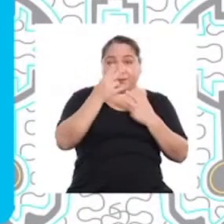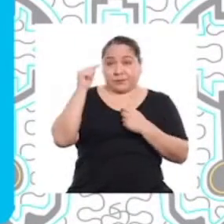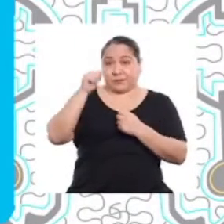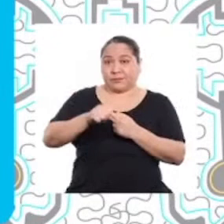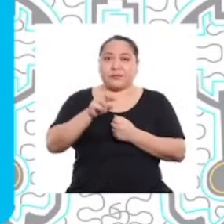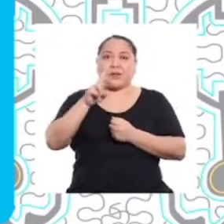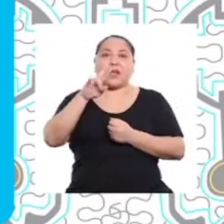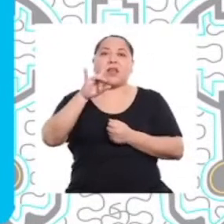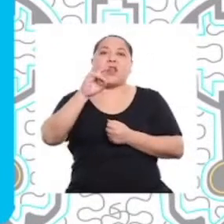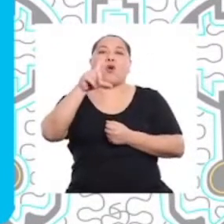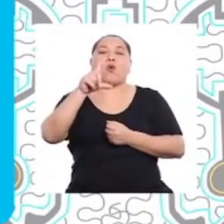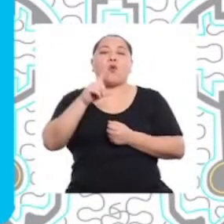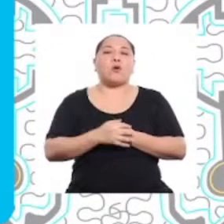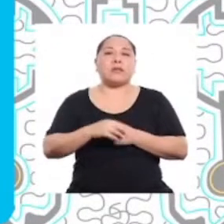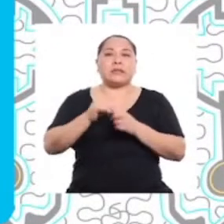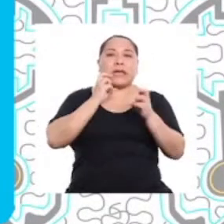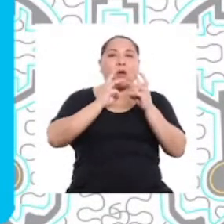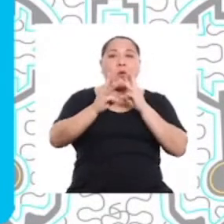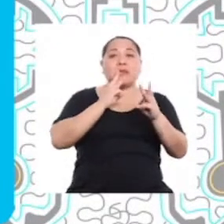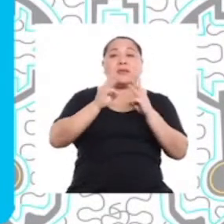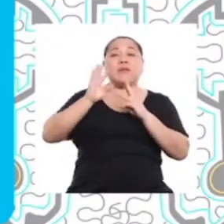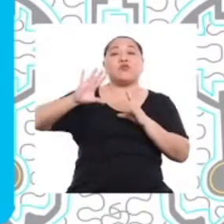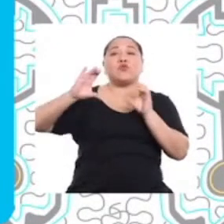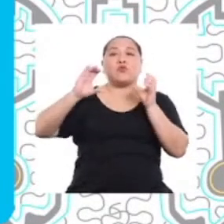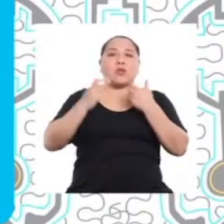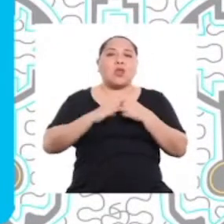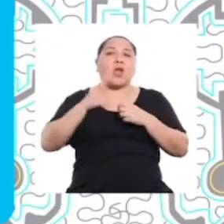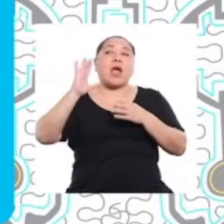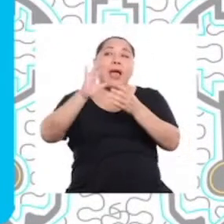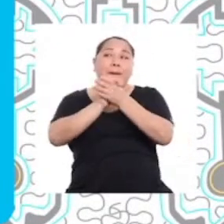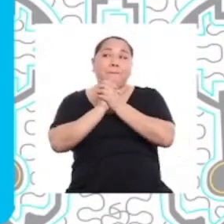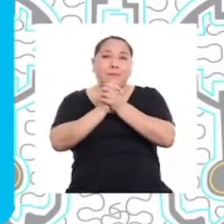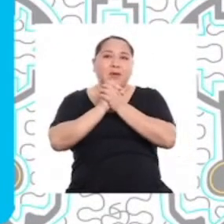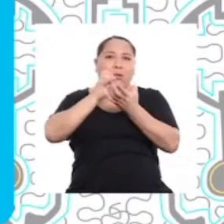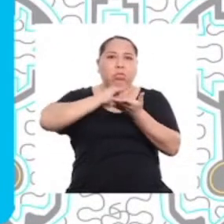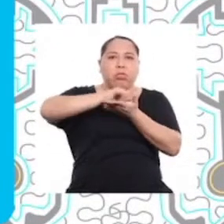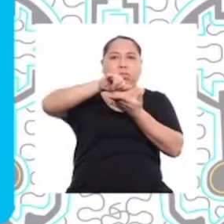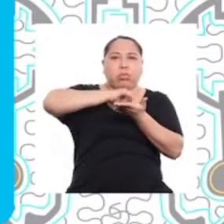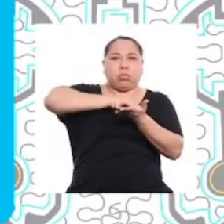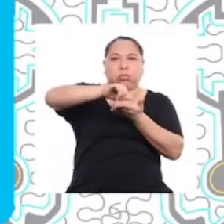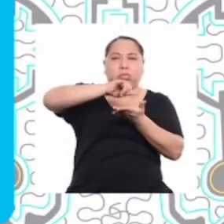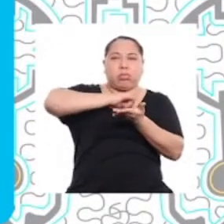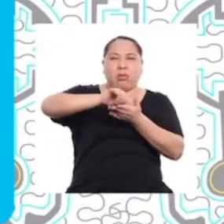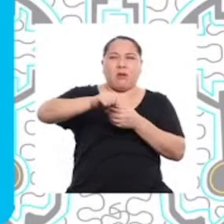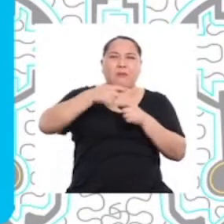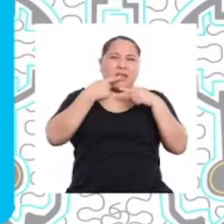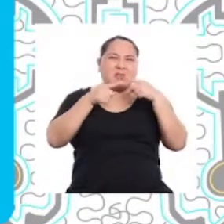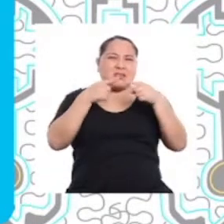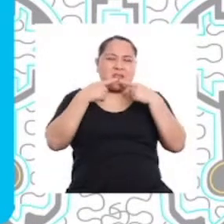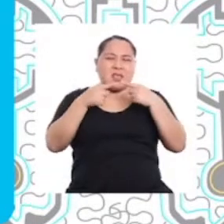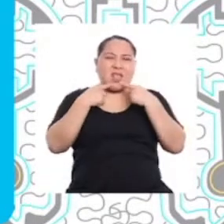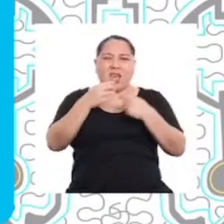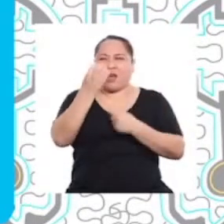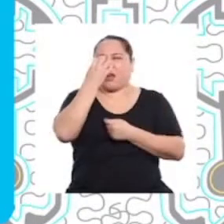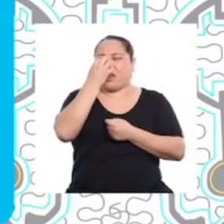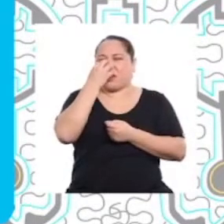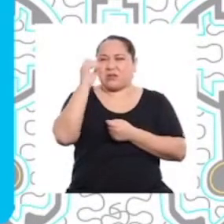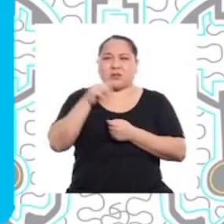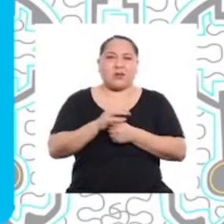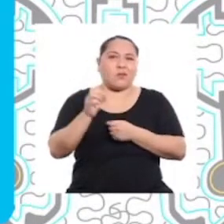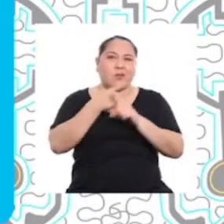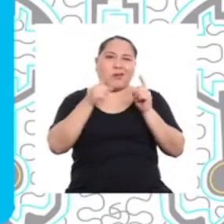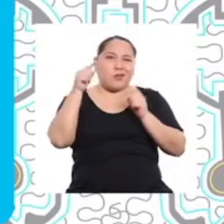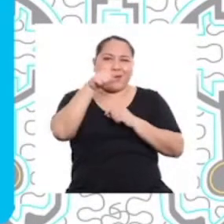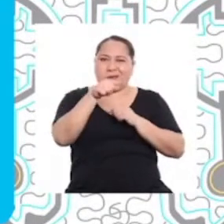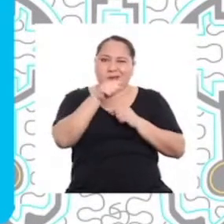caso trata de Raúl y el chat de su clase. Sus compañeros están enviando mensajes graciosos, pero para